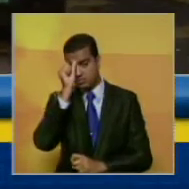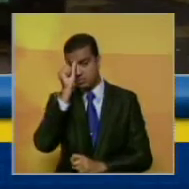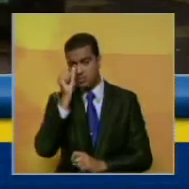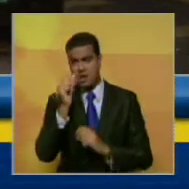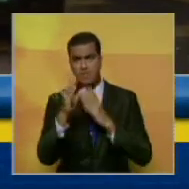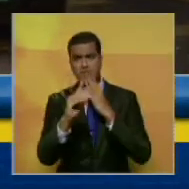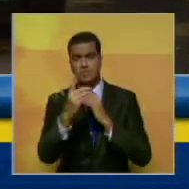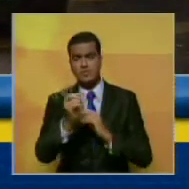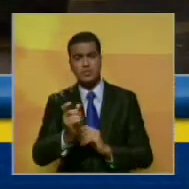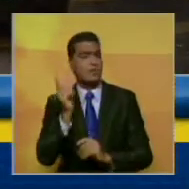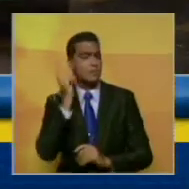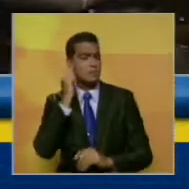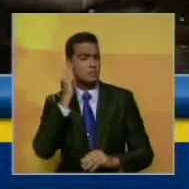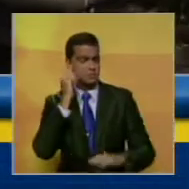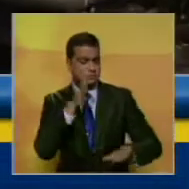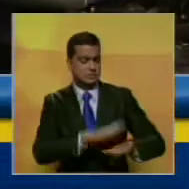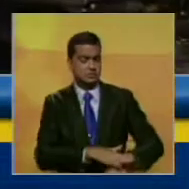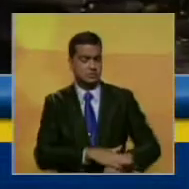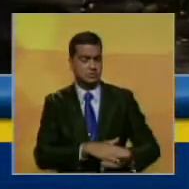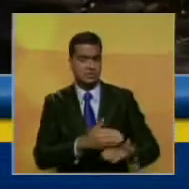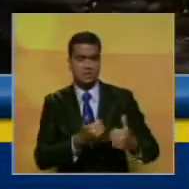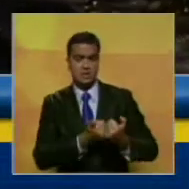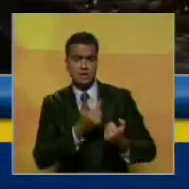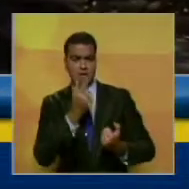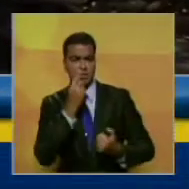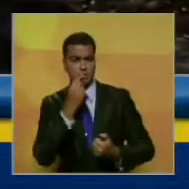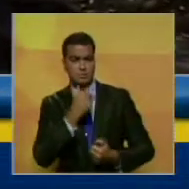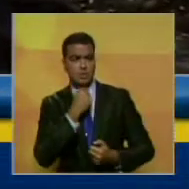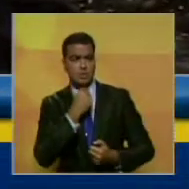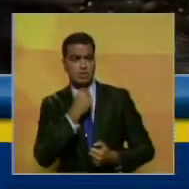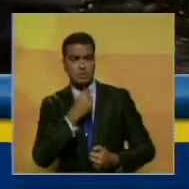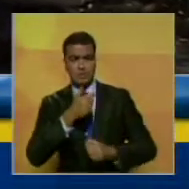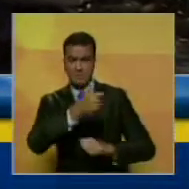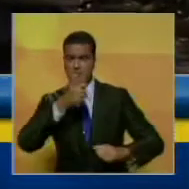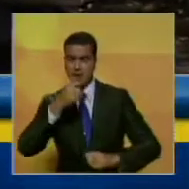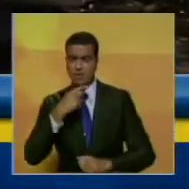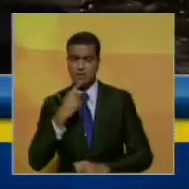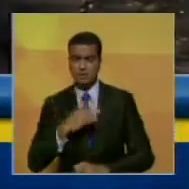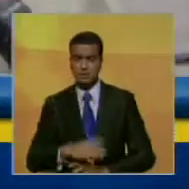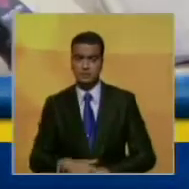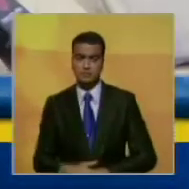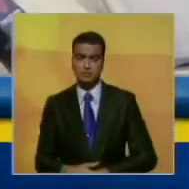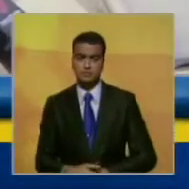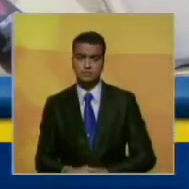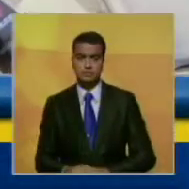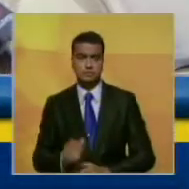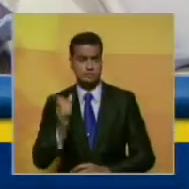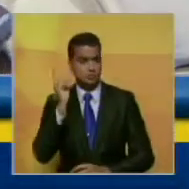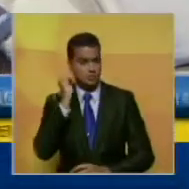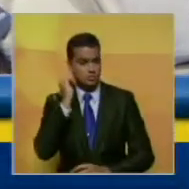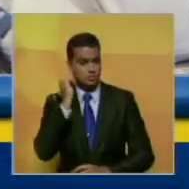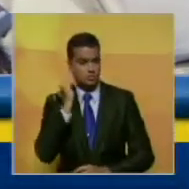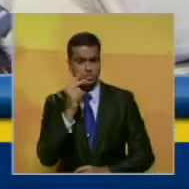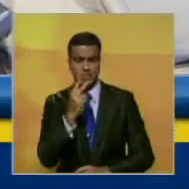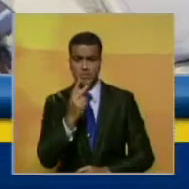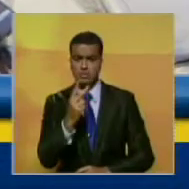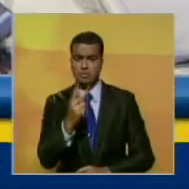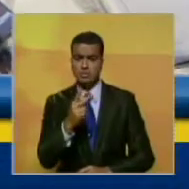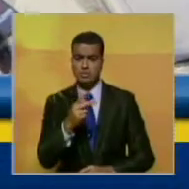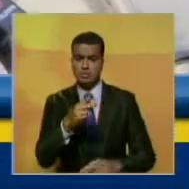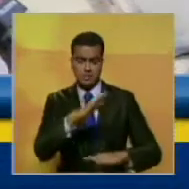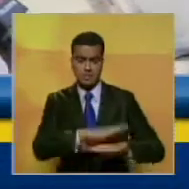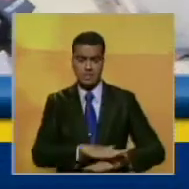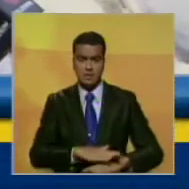mujer porque lo había pisado. El novio de la dama no le gustó y le disparó. La muchacha pasó 2 veces y lo